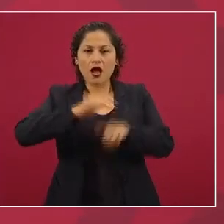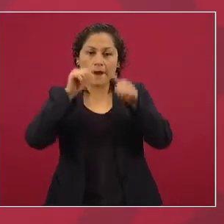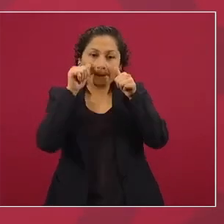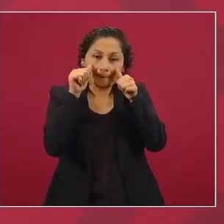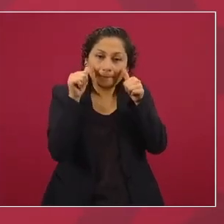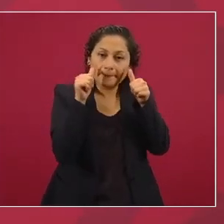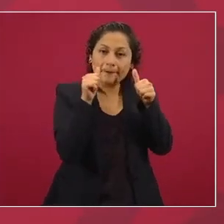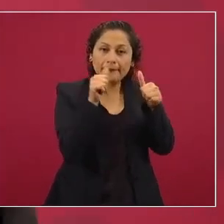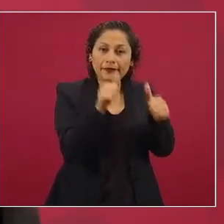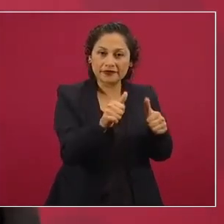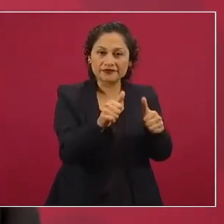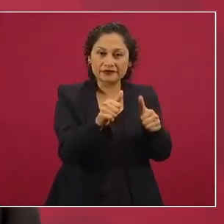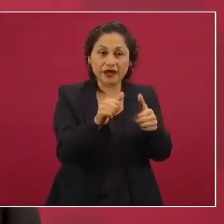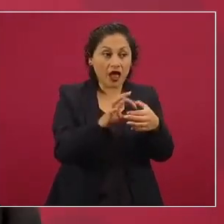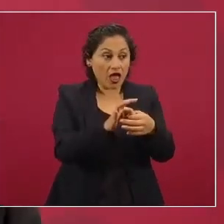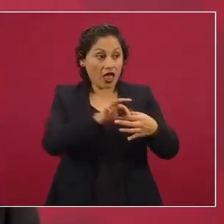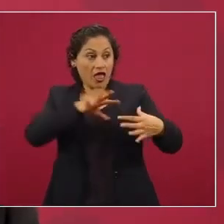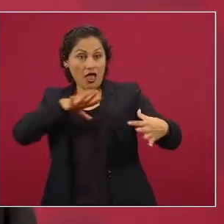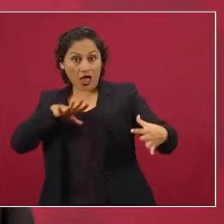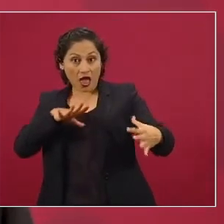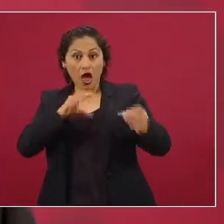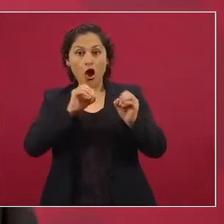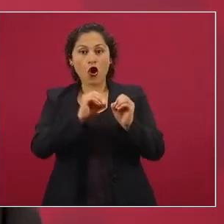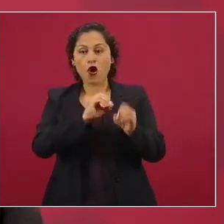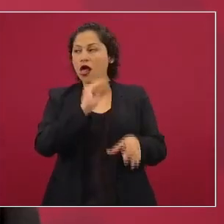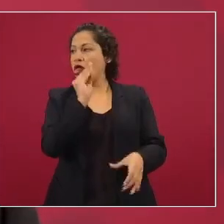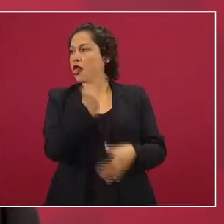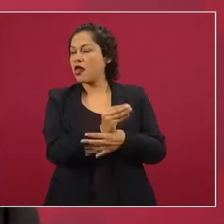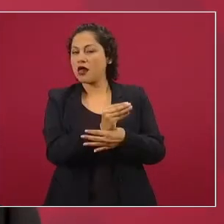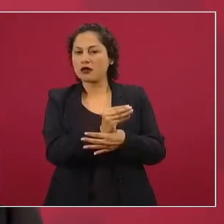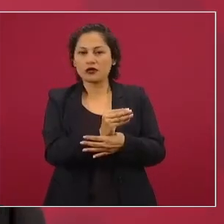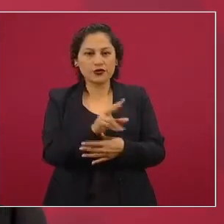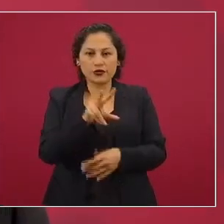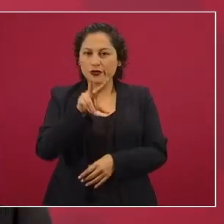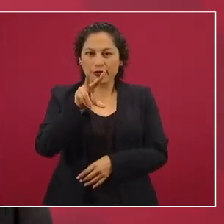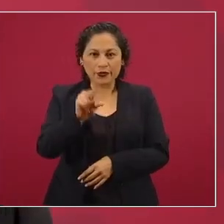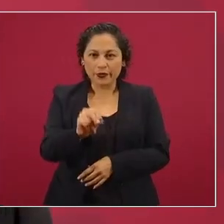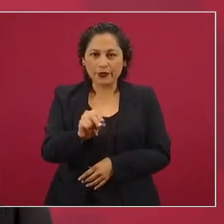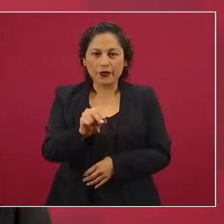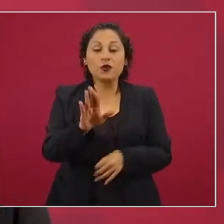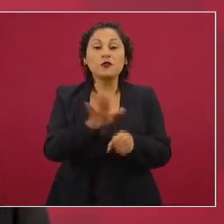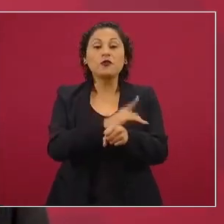no separarnos del pueblo, no divorciarnos del pueblo si queremos transformar,